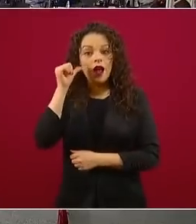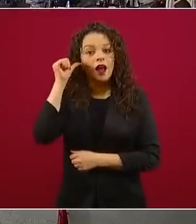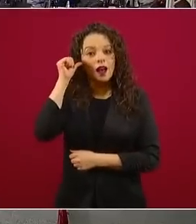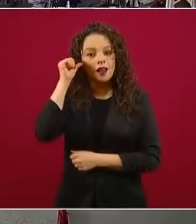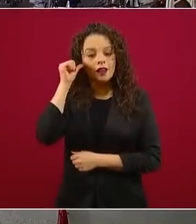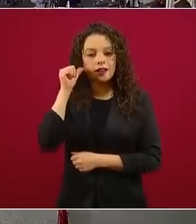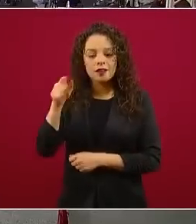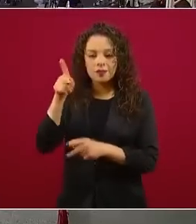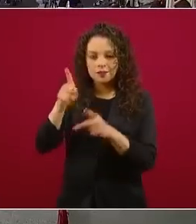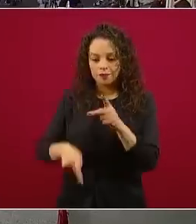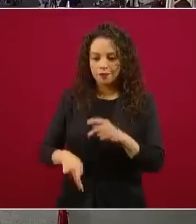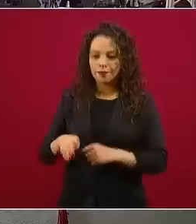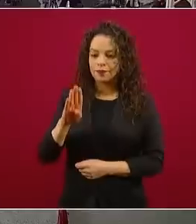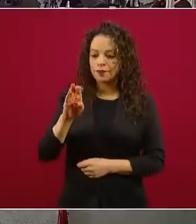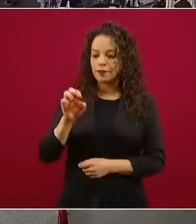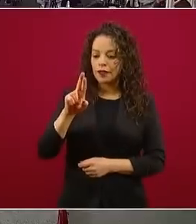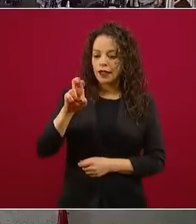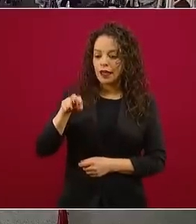Berenice Téllez.